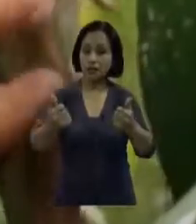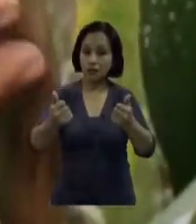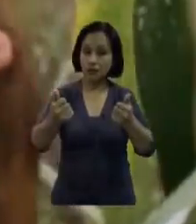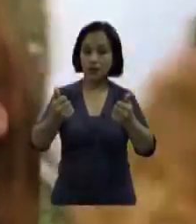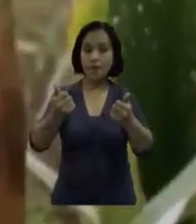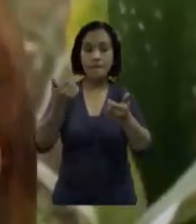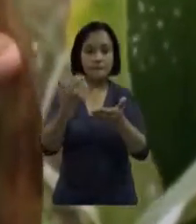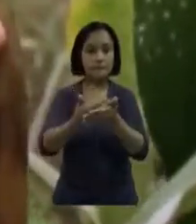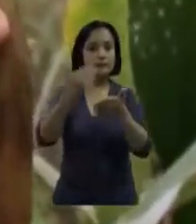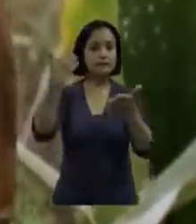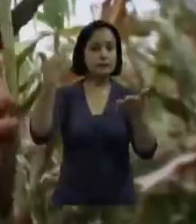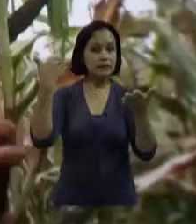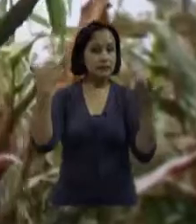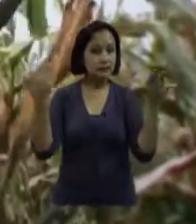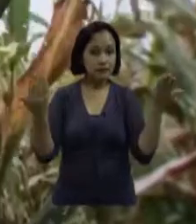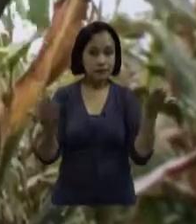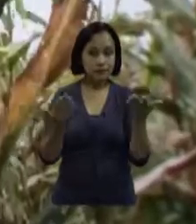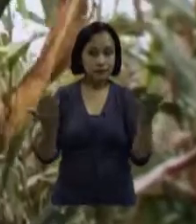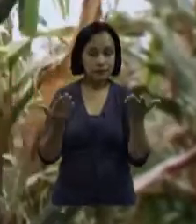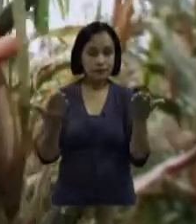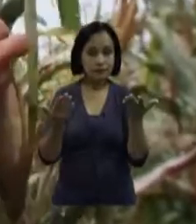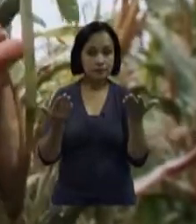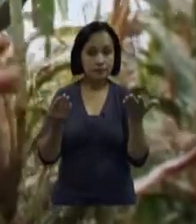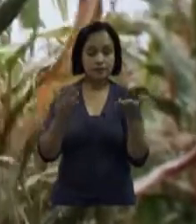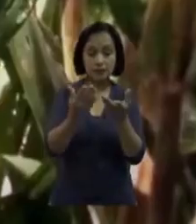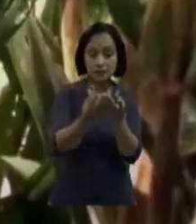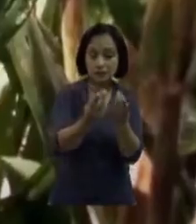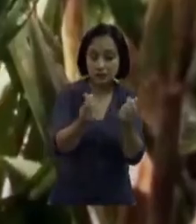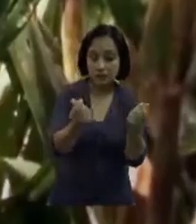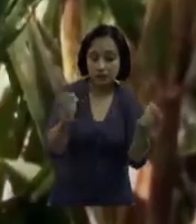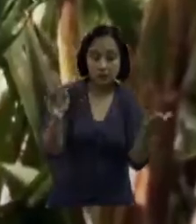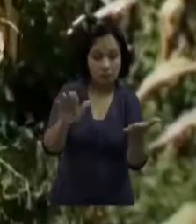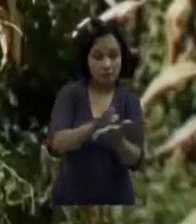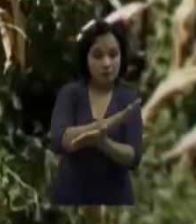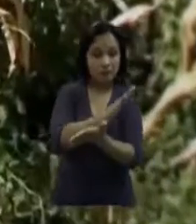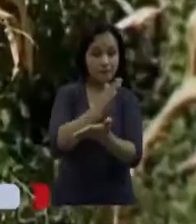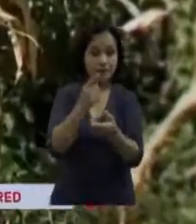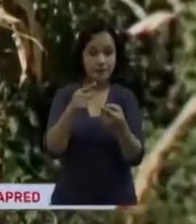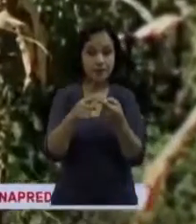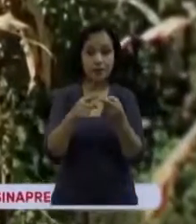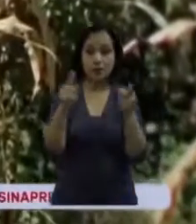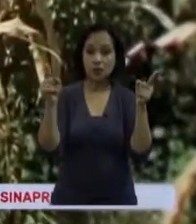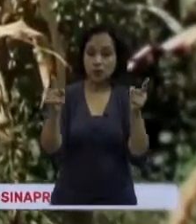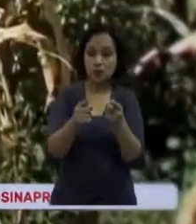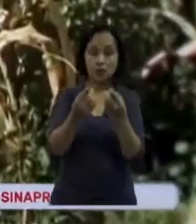salud y en el calentamiento, la pérdida de suelo,